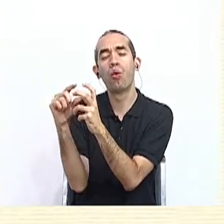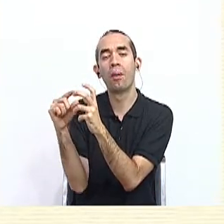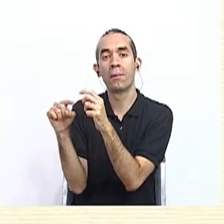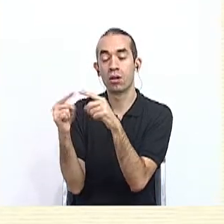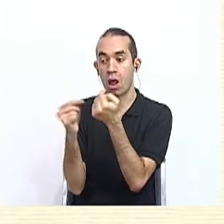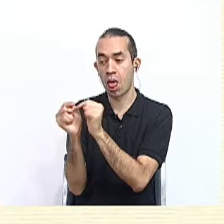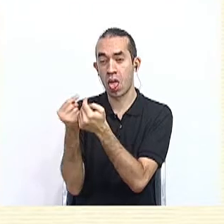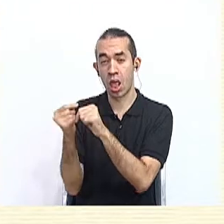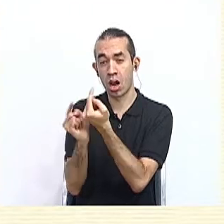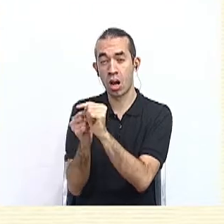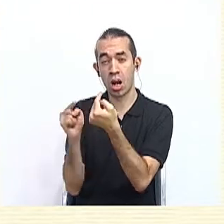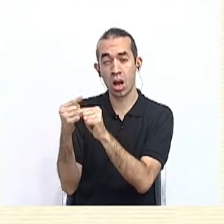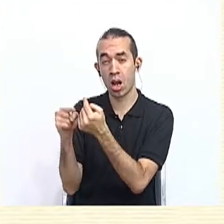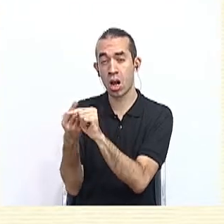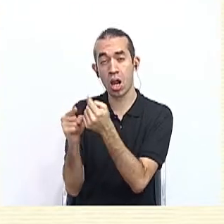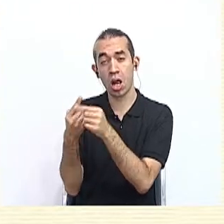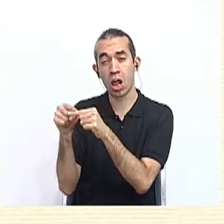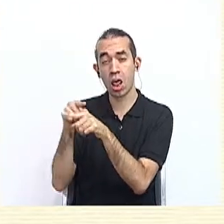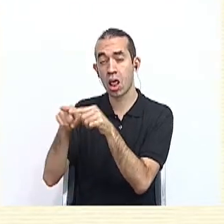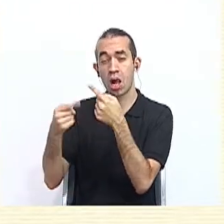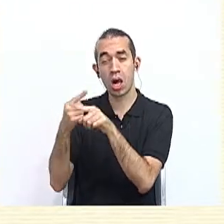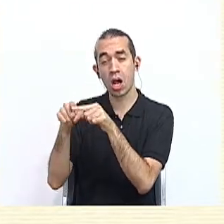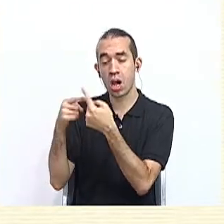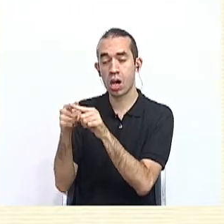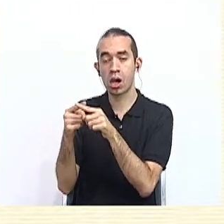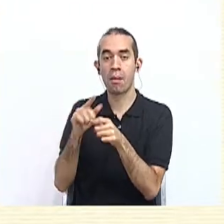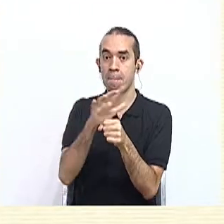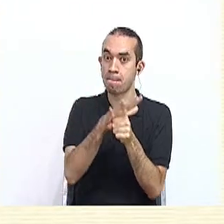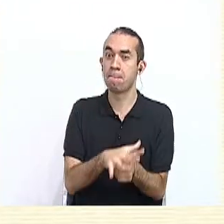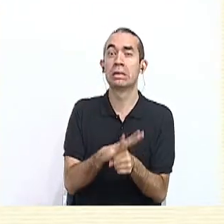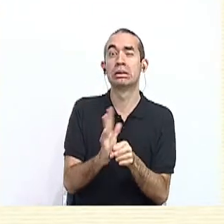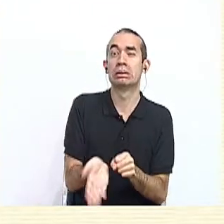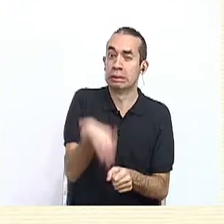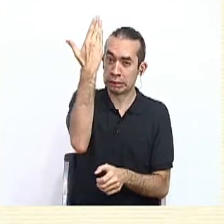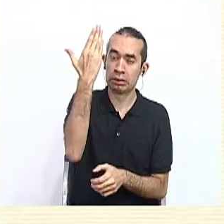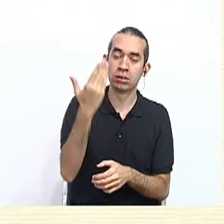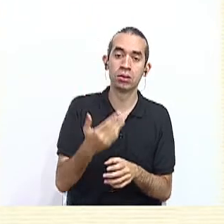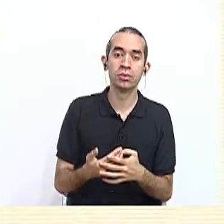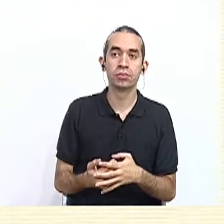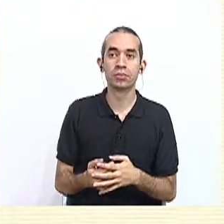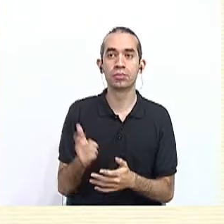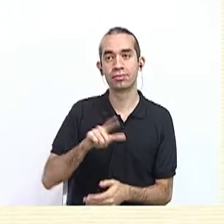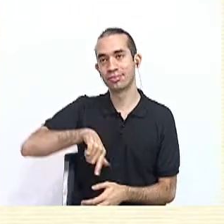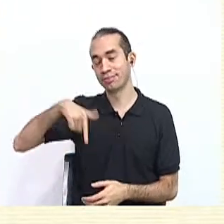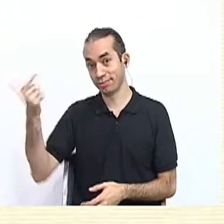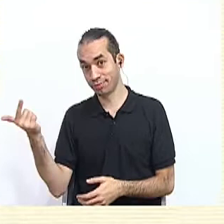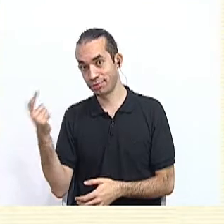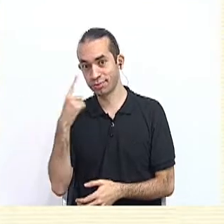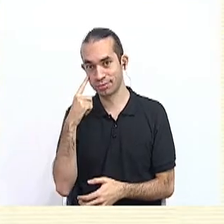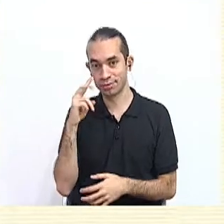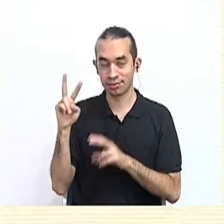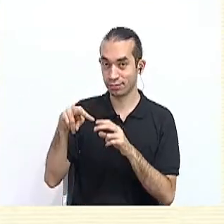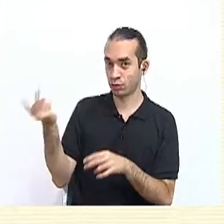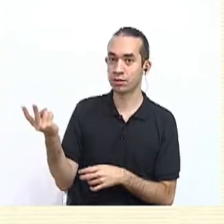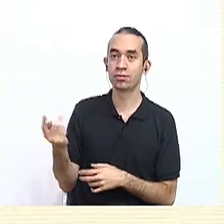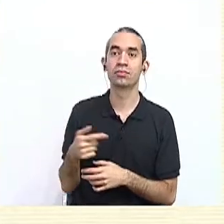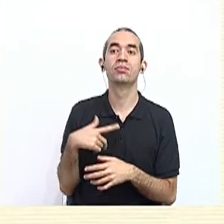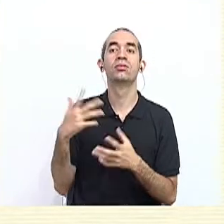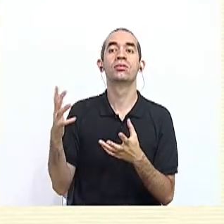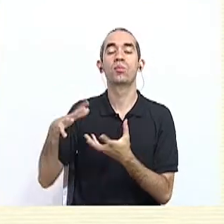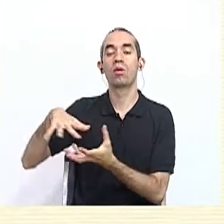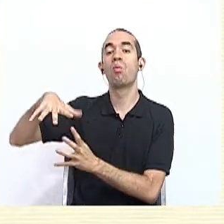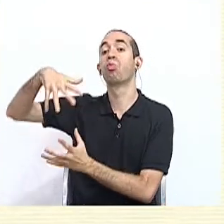chocan más veces por segundo. Entonces la presión aumentó. Lo contrario a lo que acaba de ocurrir. Vean qué ocurre. El